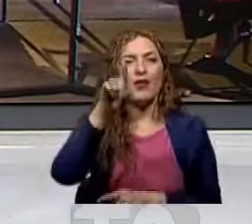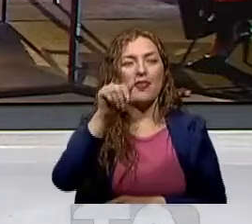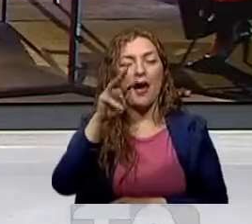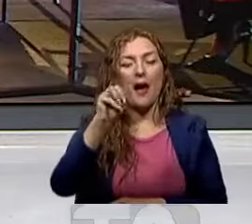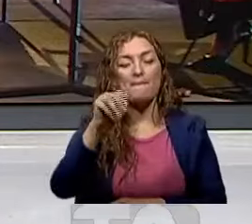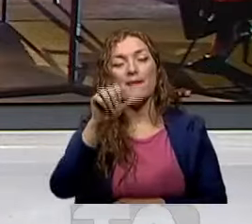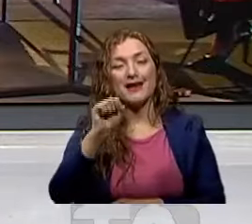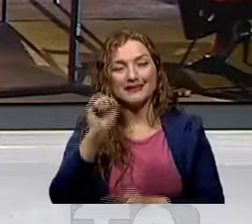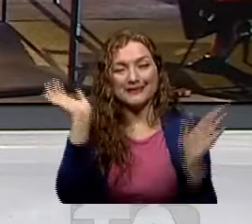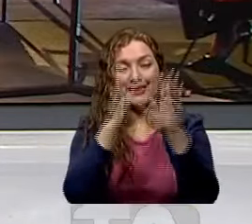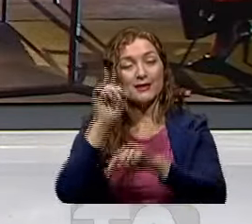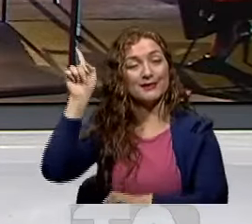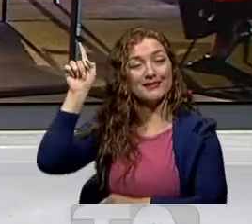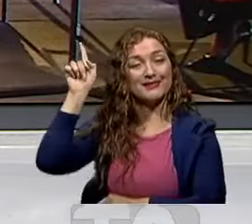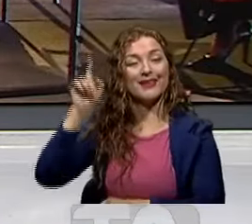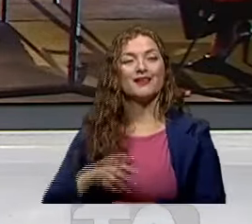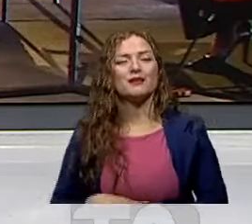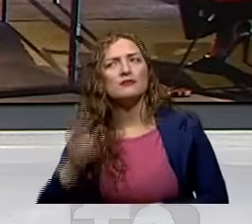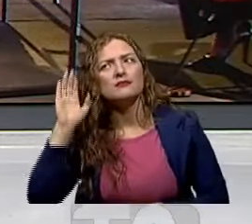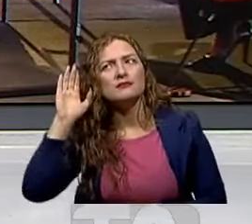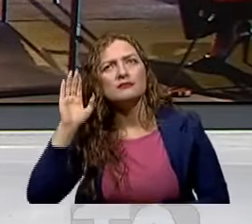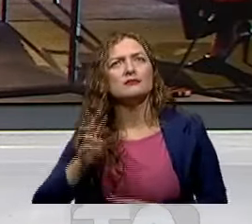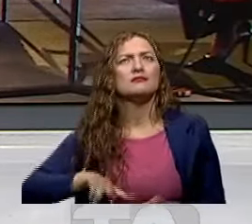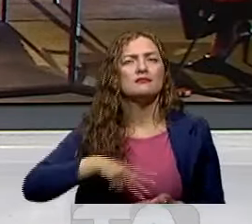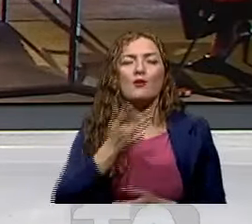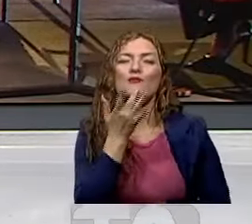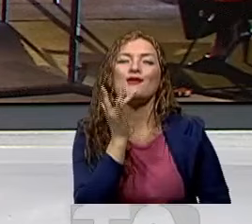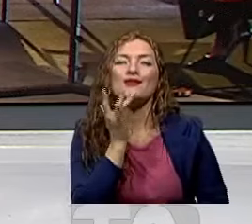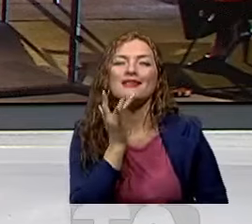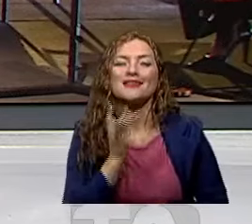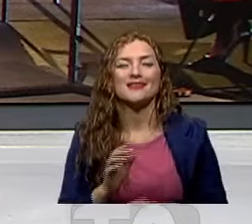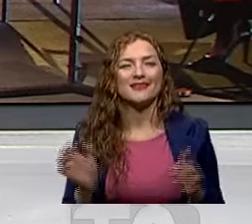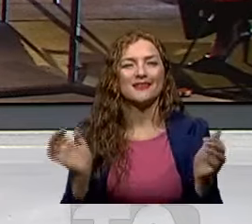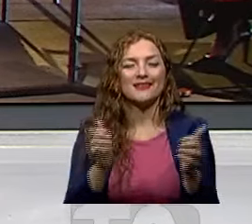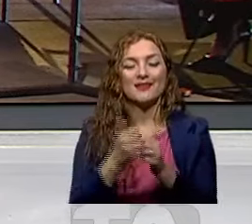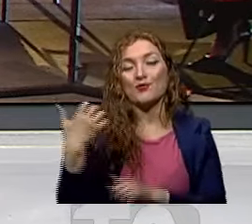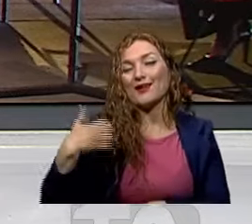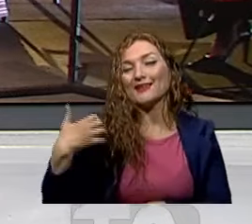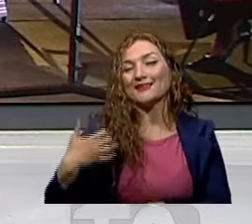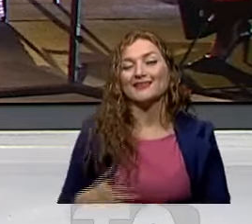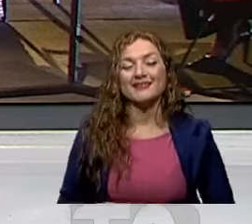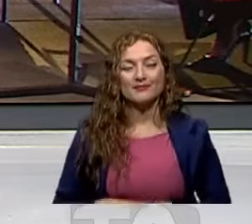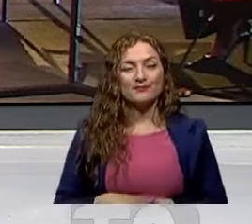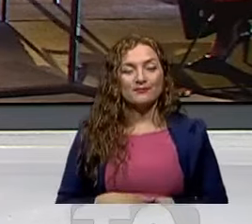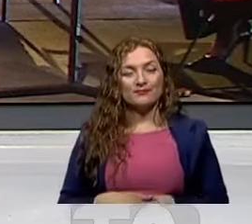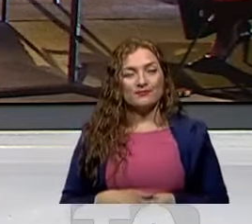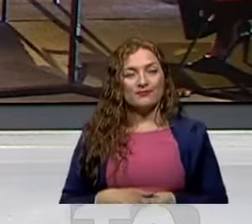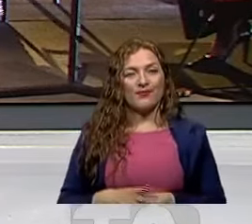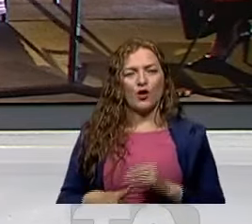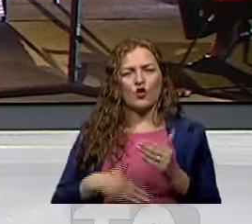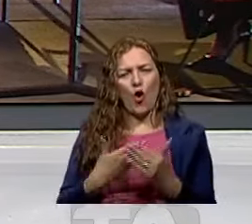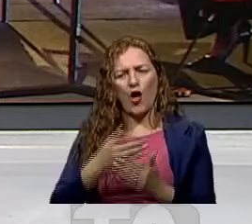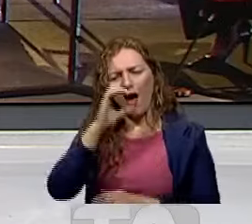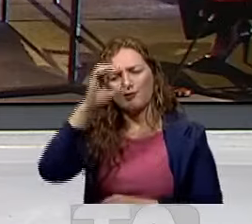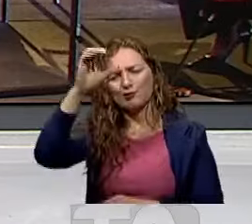La banda de cumbia villera, que ya la estamos escuchando, que es la favorita de la selección argentina, llega con todos sus éxitos